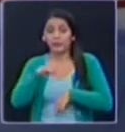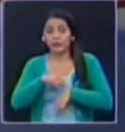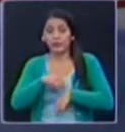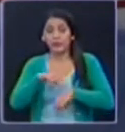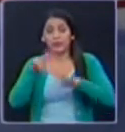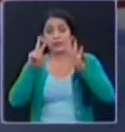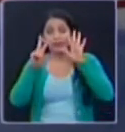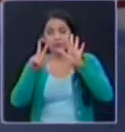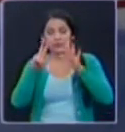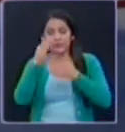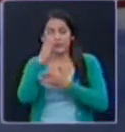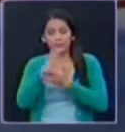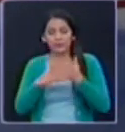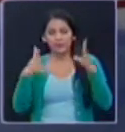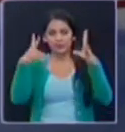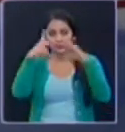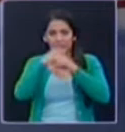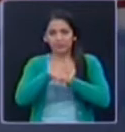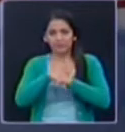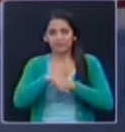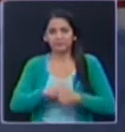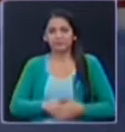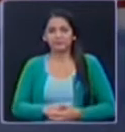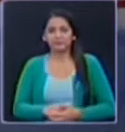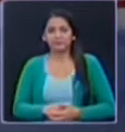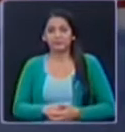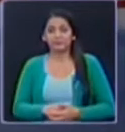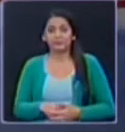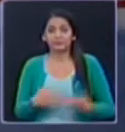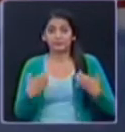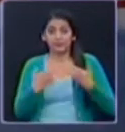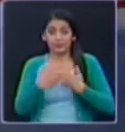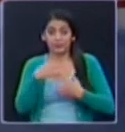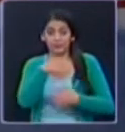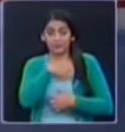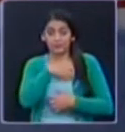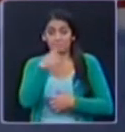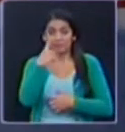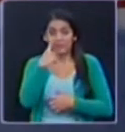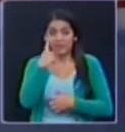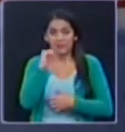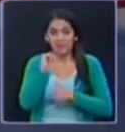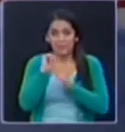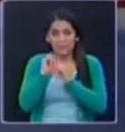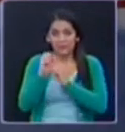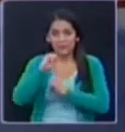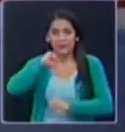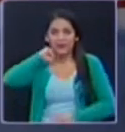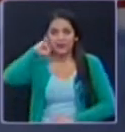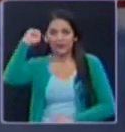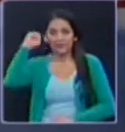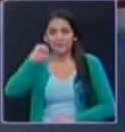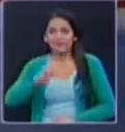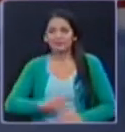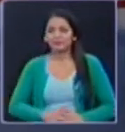en el estadio Gonzalo Pozo Ripalda. Los amarillos esperan quedarse con una victoria para recuperarse en el campeonato nacional.